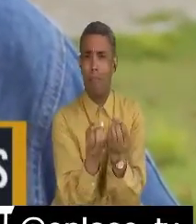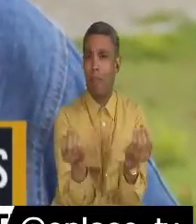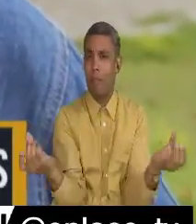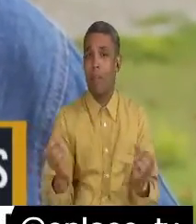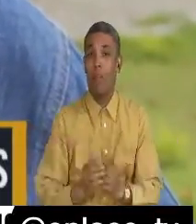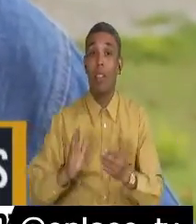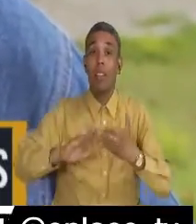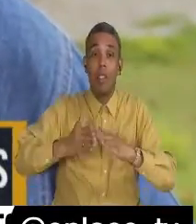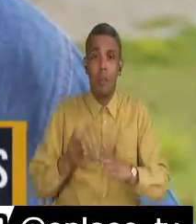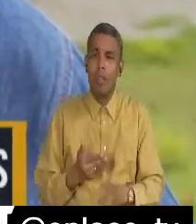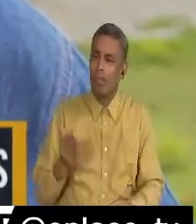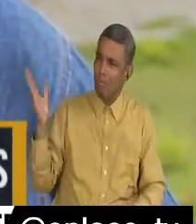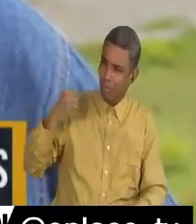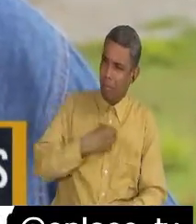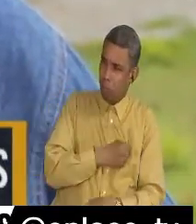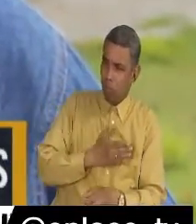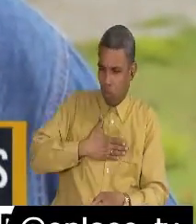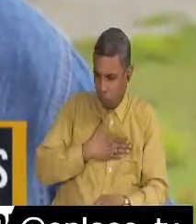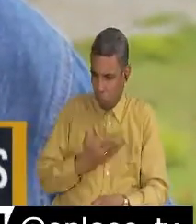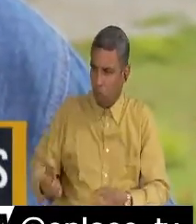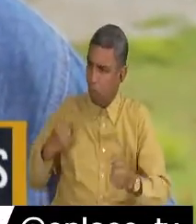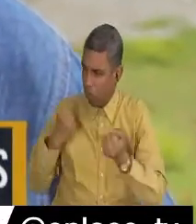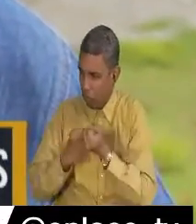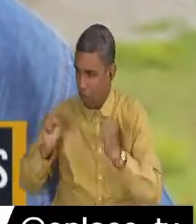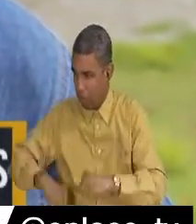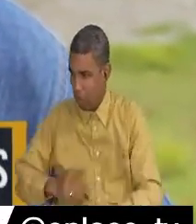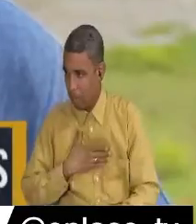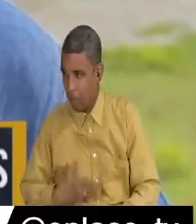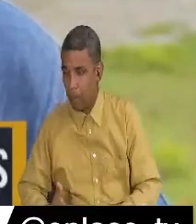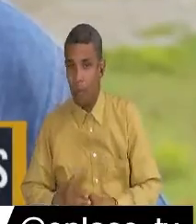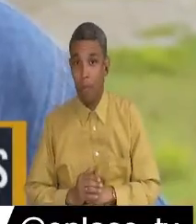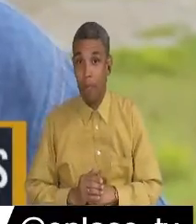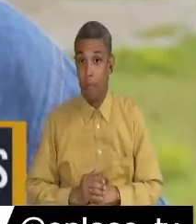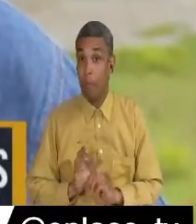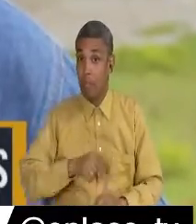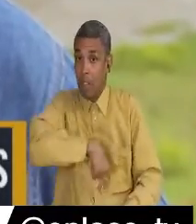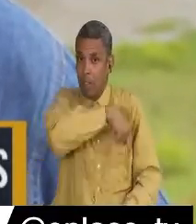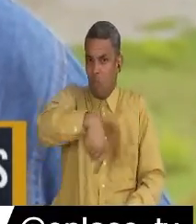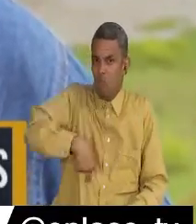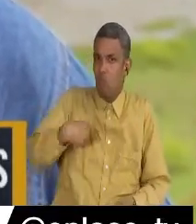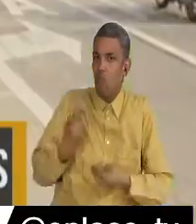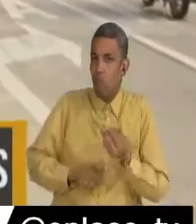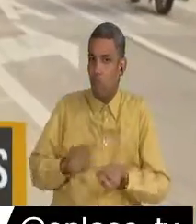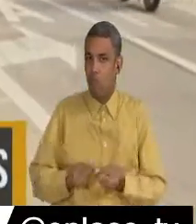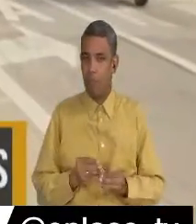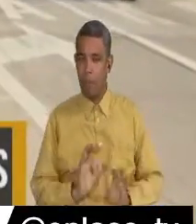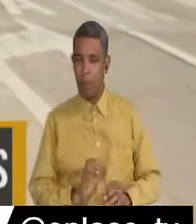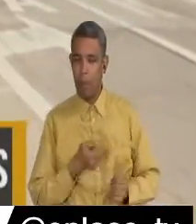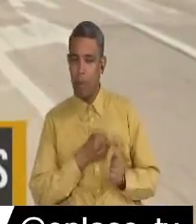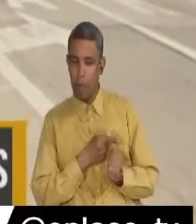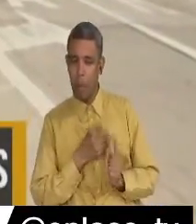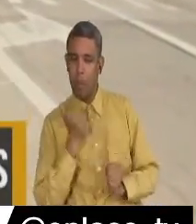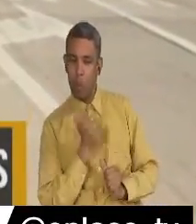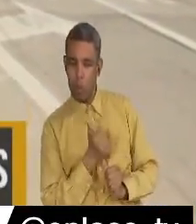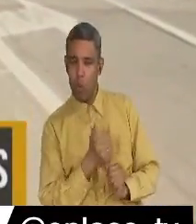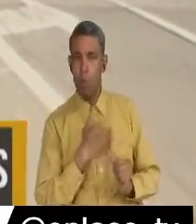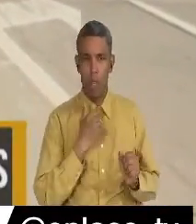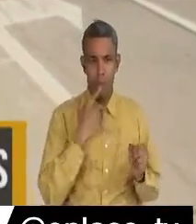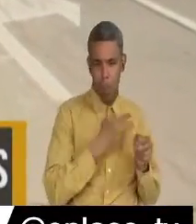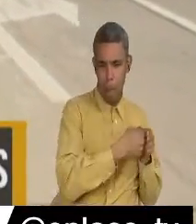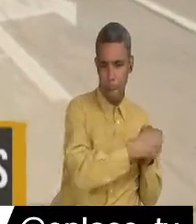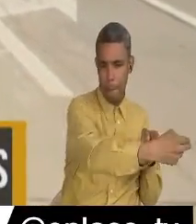trabajo social con ellos y nosotros les exigimos una cantidad de compromiso que era que nos aislaran los sitios. Para Epifanio Mendoza, funcionario